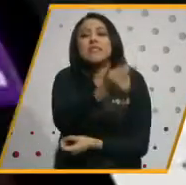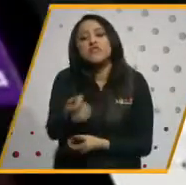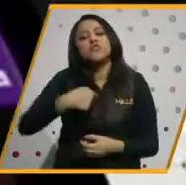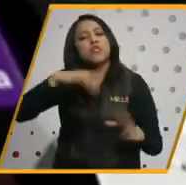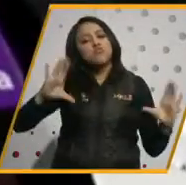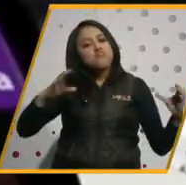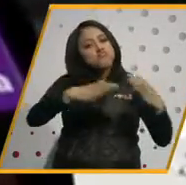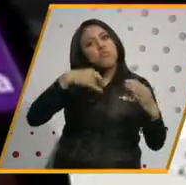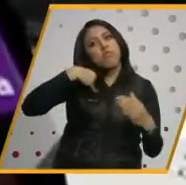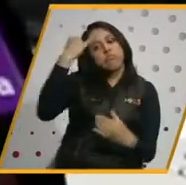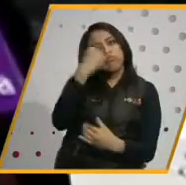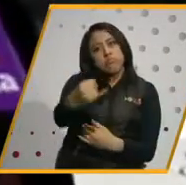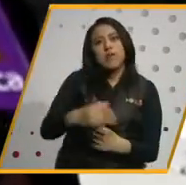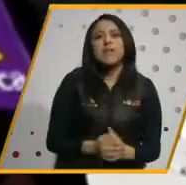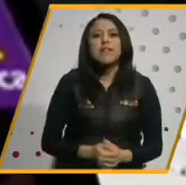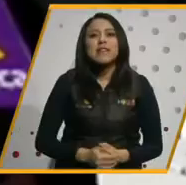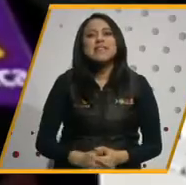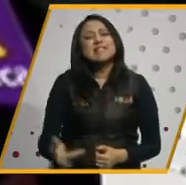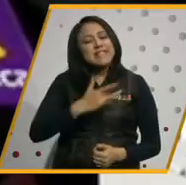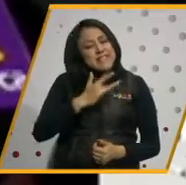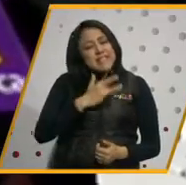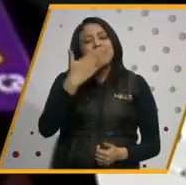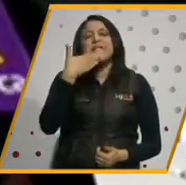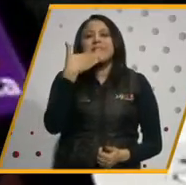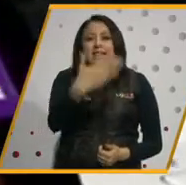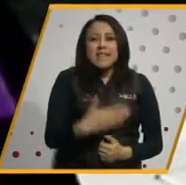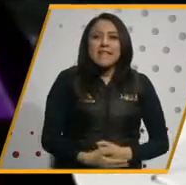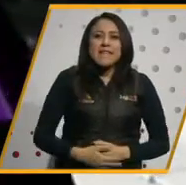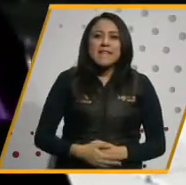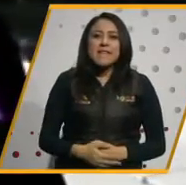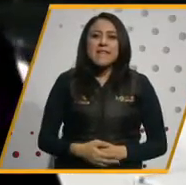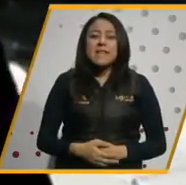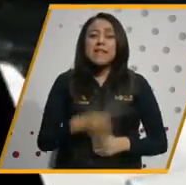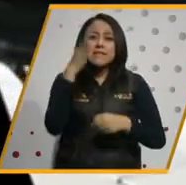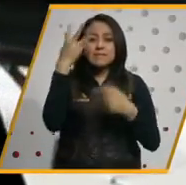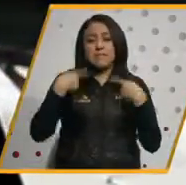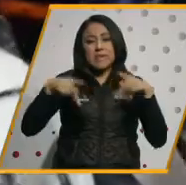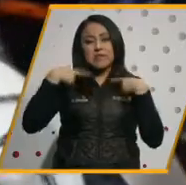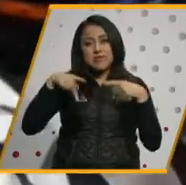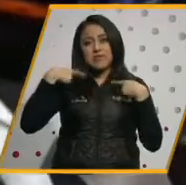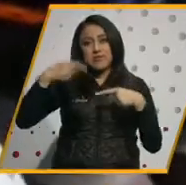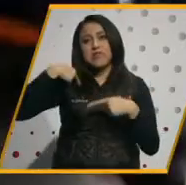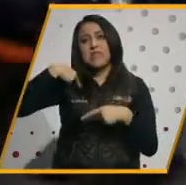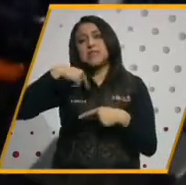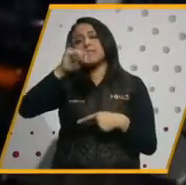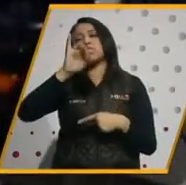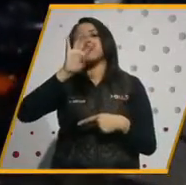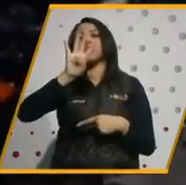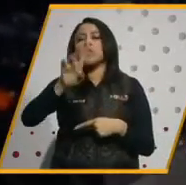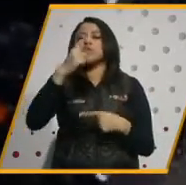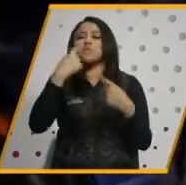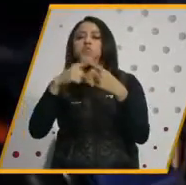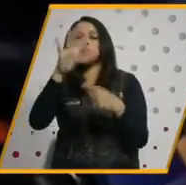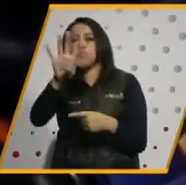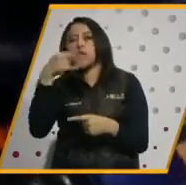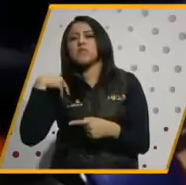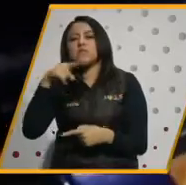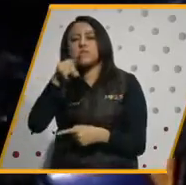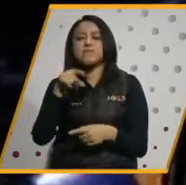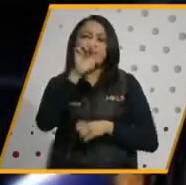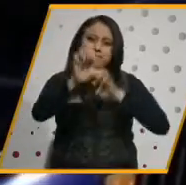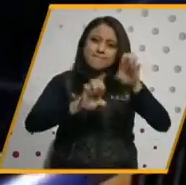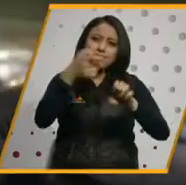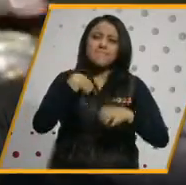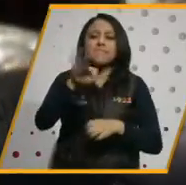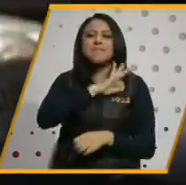Y es una experiencia muy gratificante para nosotros los integrantes de Attraction 4x4. Para el club ha resultado gratificante participar